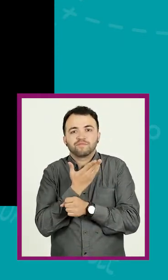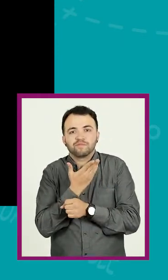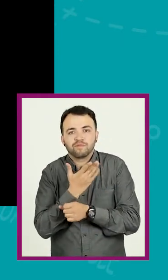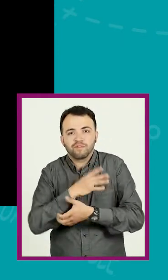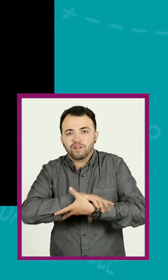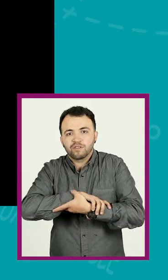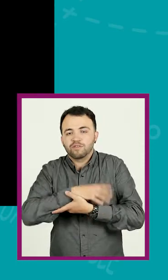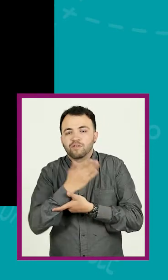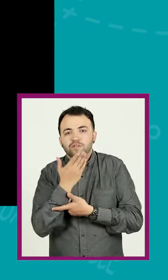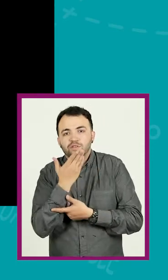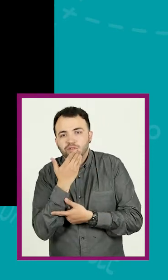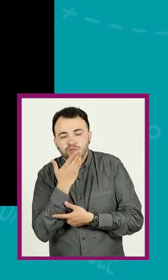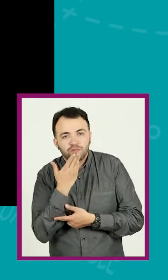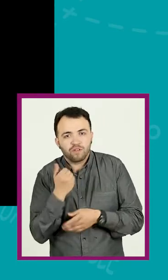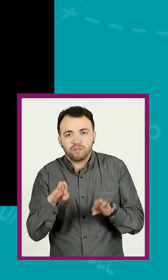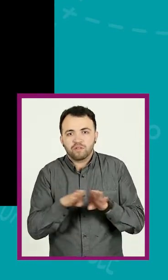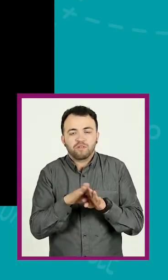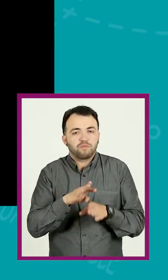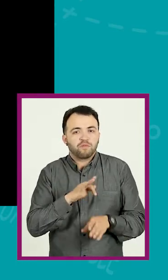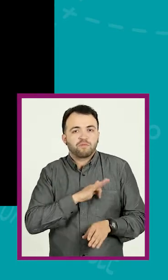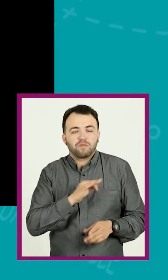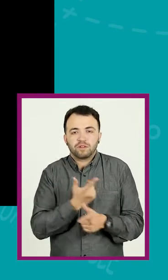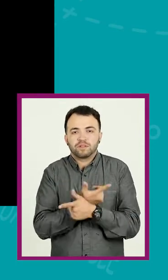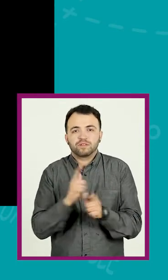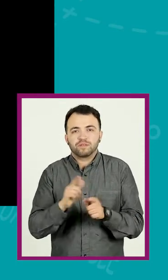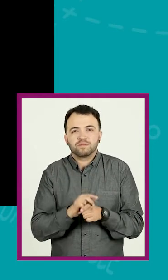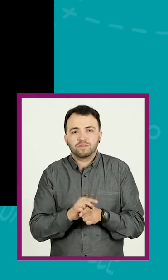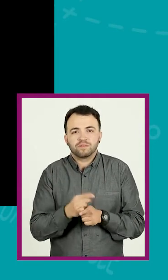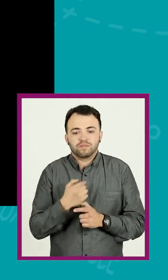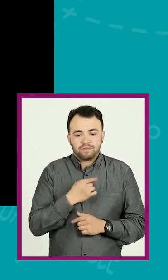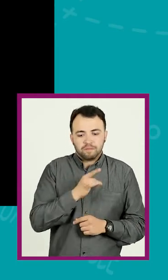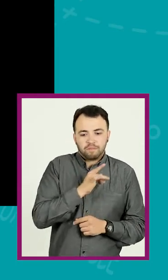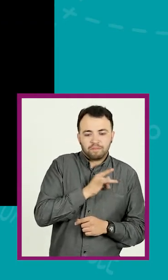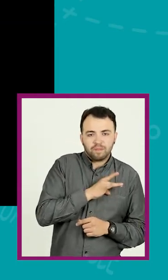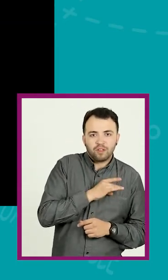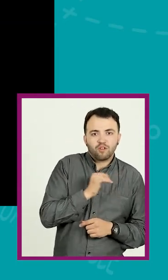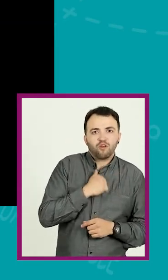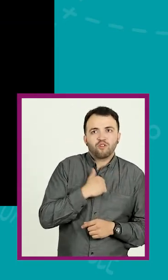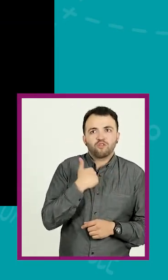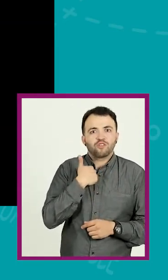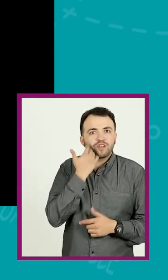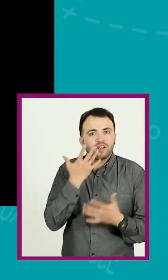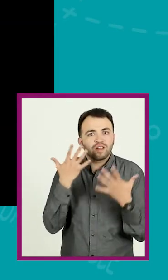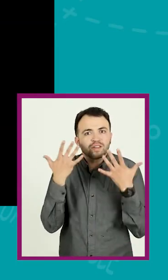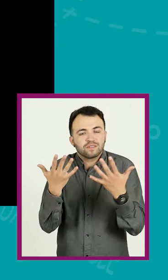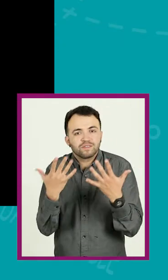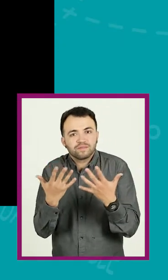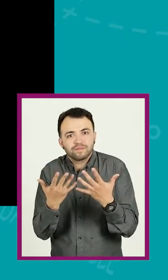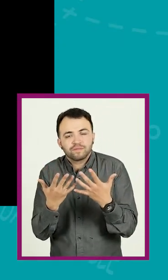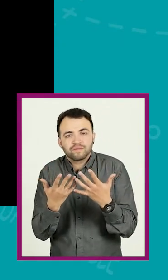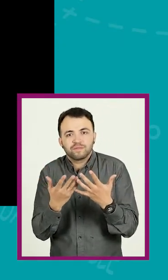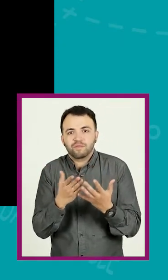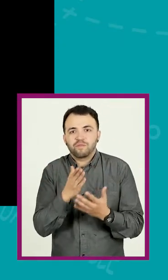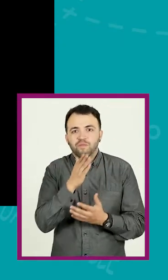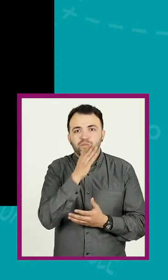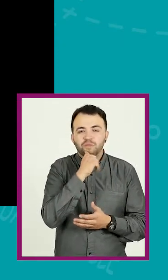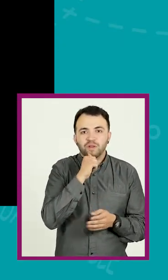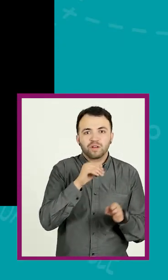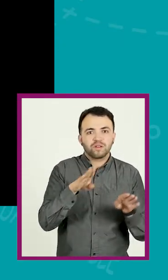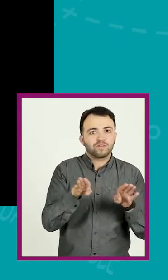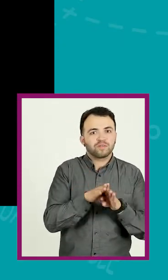puede nacer de la ausencia de esclavitud interior. Vivir con pasiones desbordadas como el miedo o el